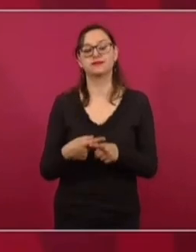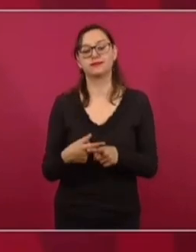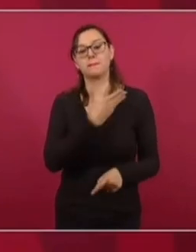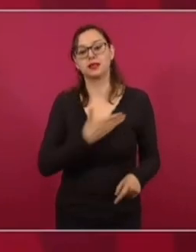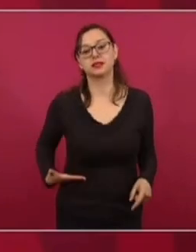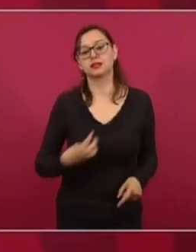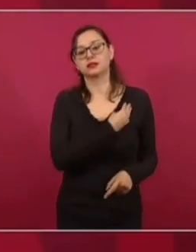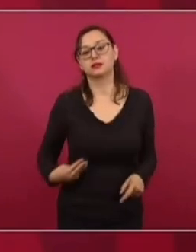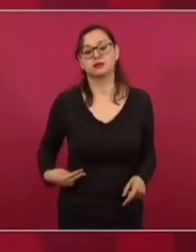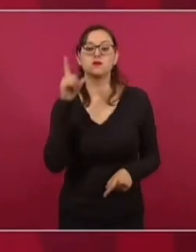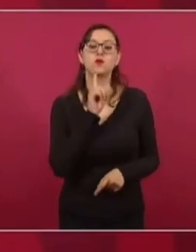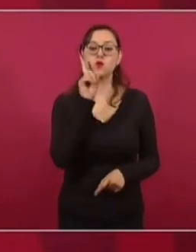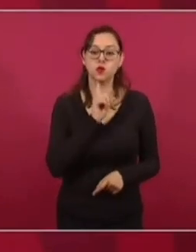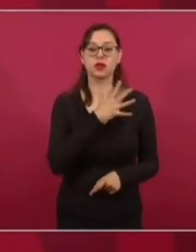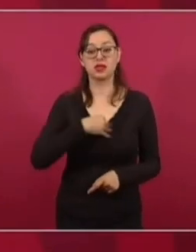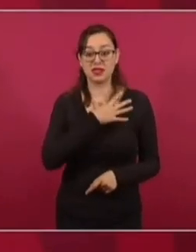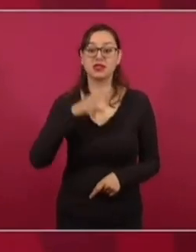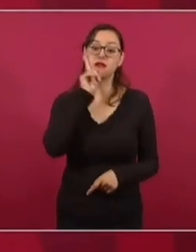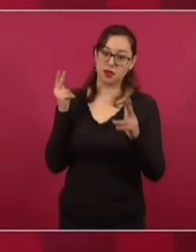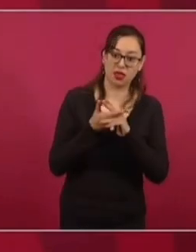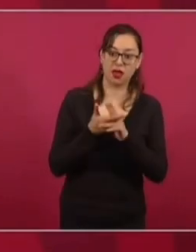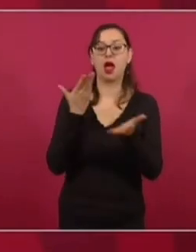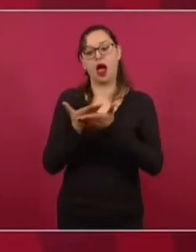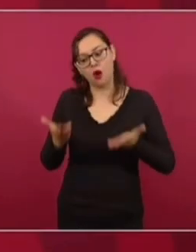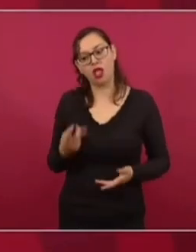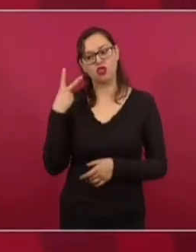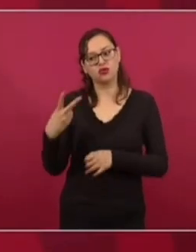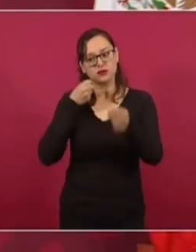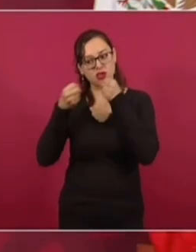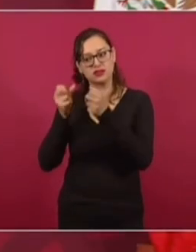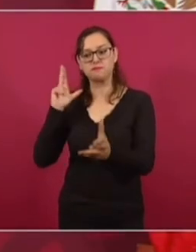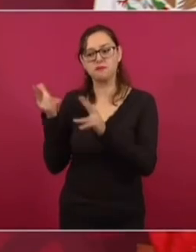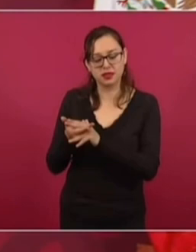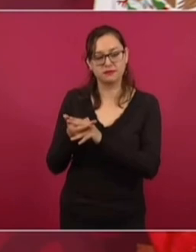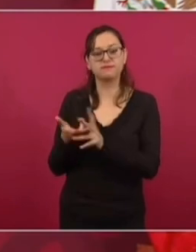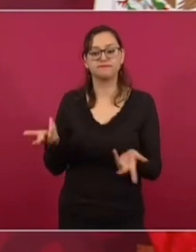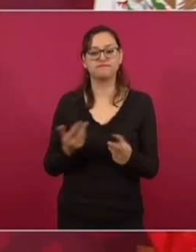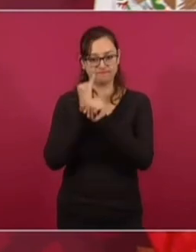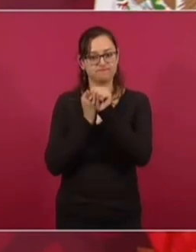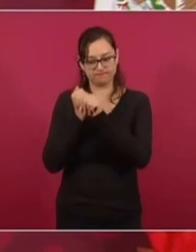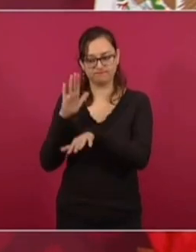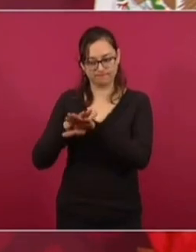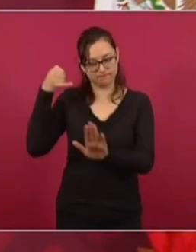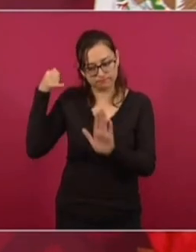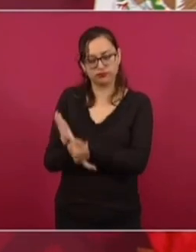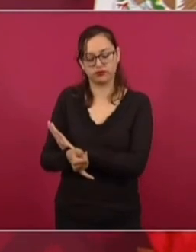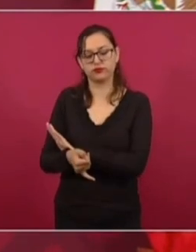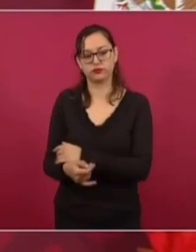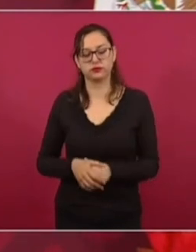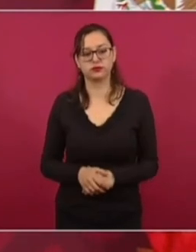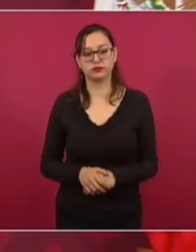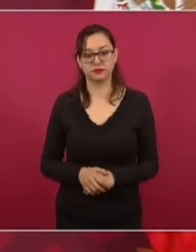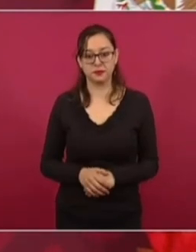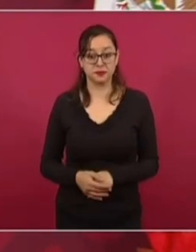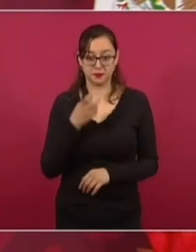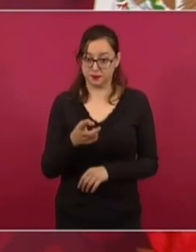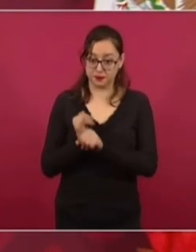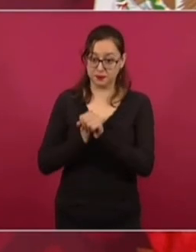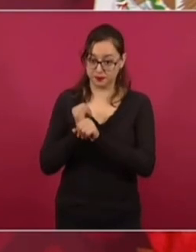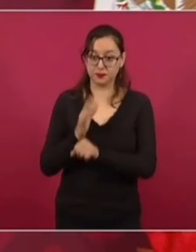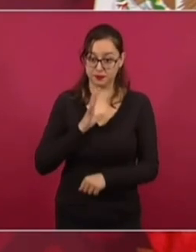y de su hija. Y ahora esto. Se está haciendo la investigación, a fondo. Se está haciendo la investigación. Entonces, sí estamos en eso.